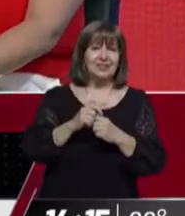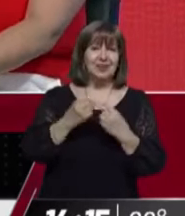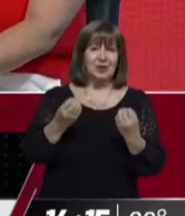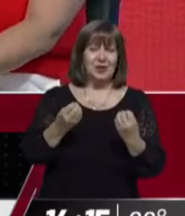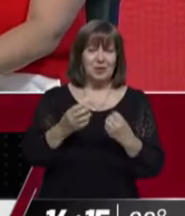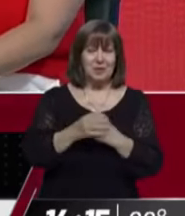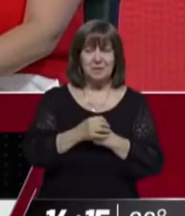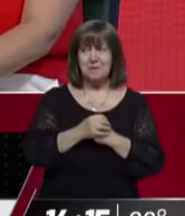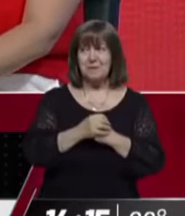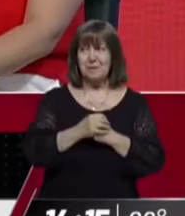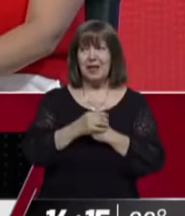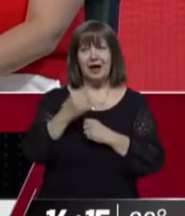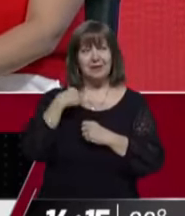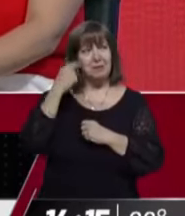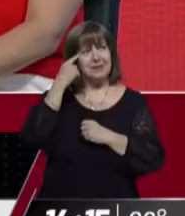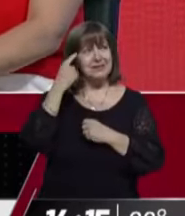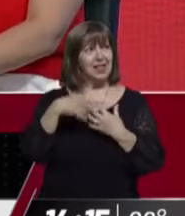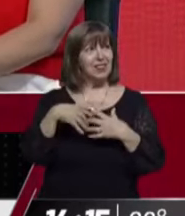Ay, no sé.